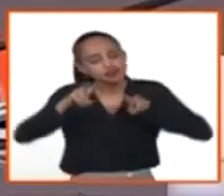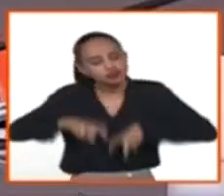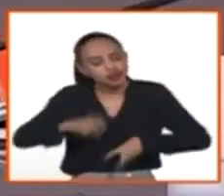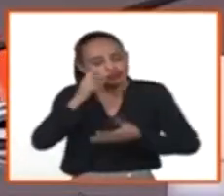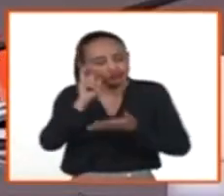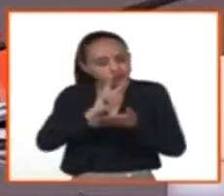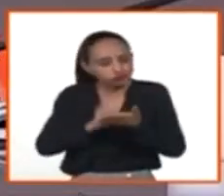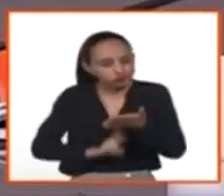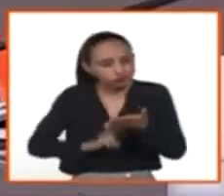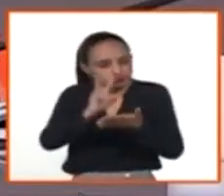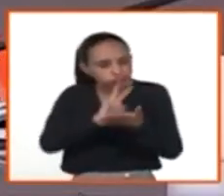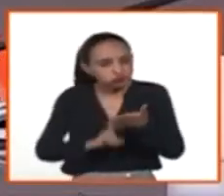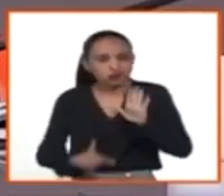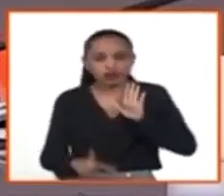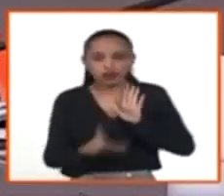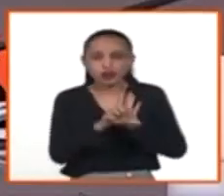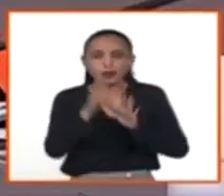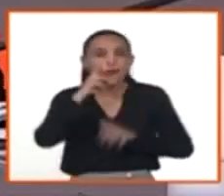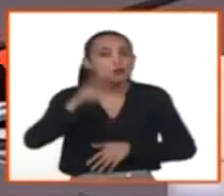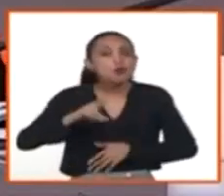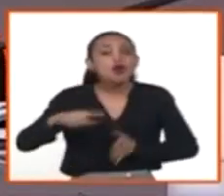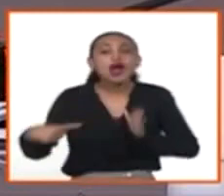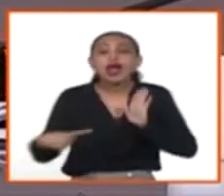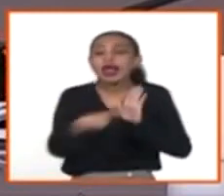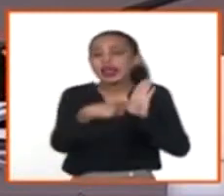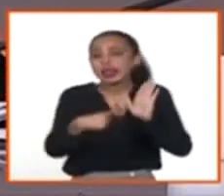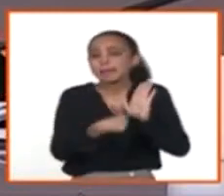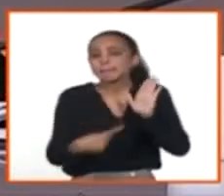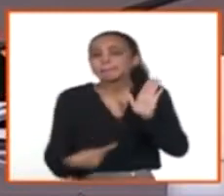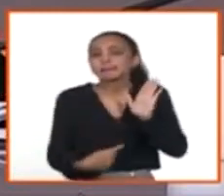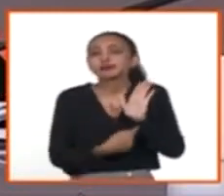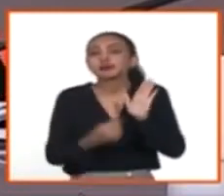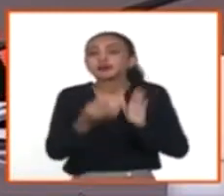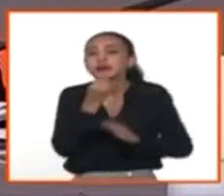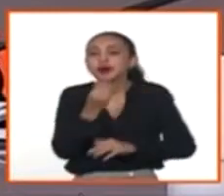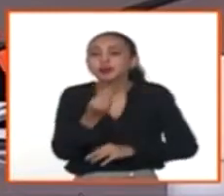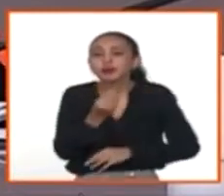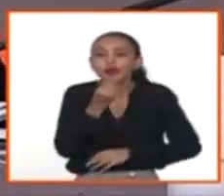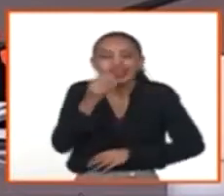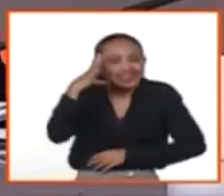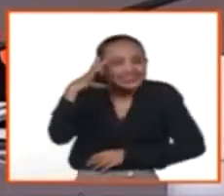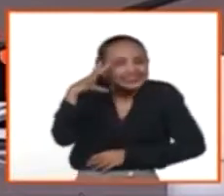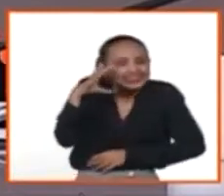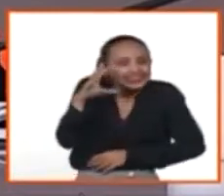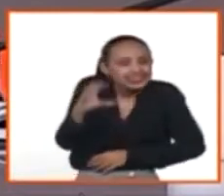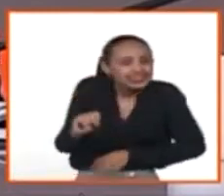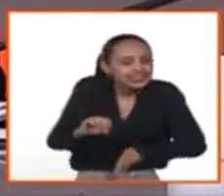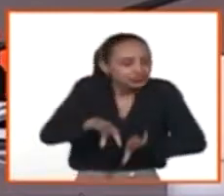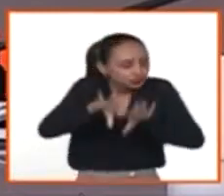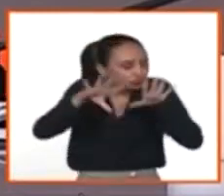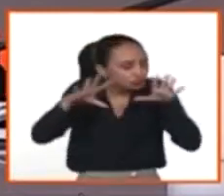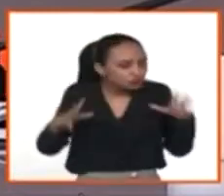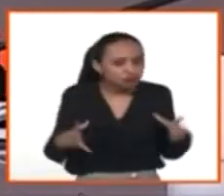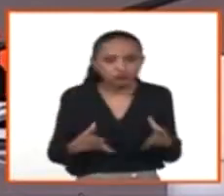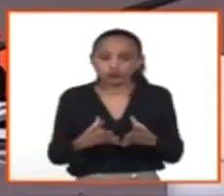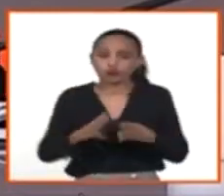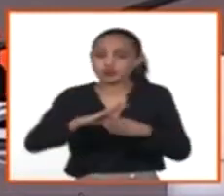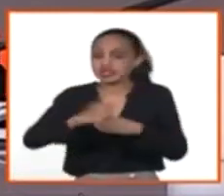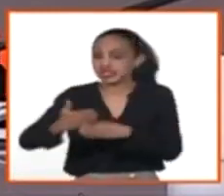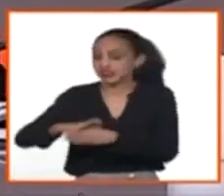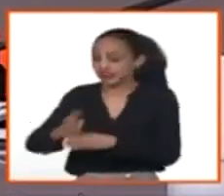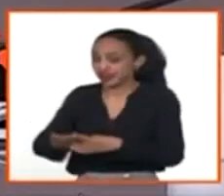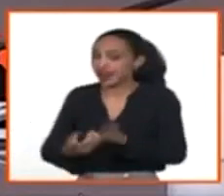buscar elementos también para poder definir el alcance, poder entender el alcance de una ley como